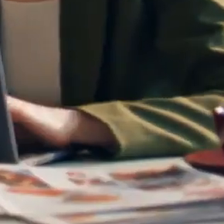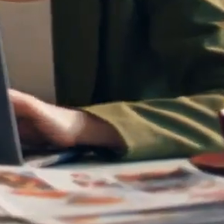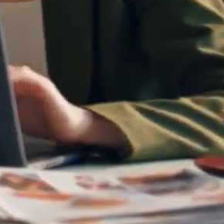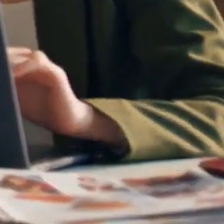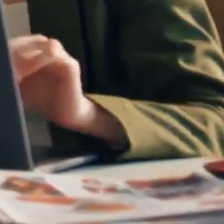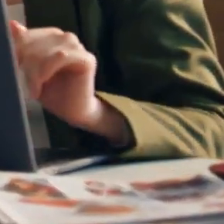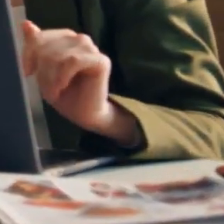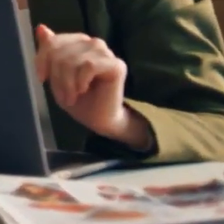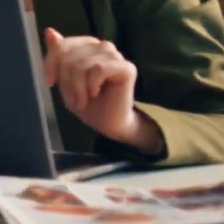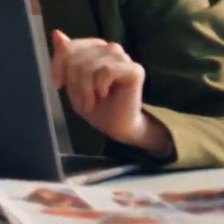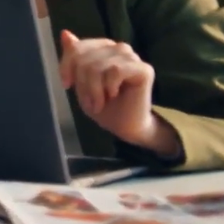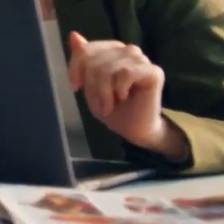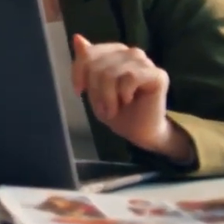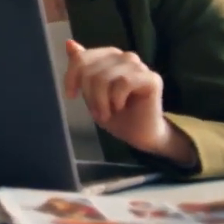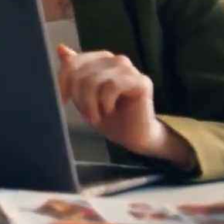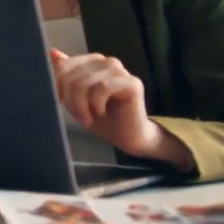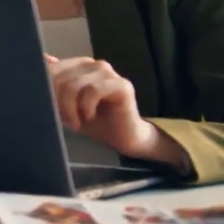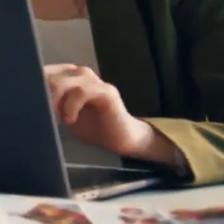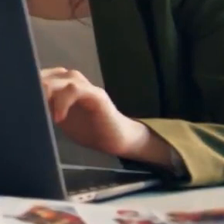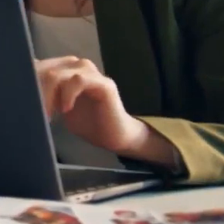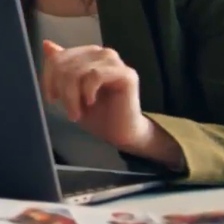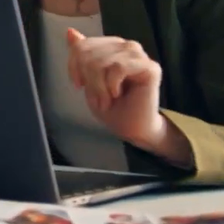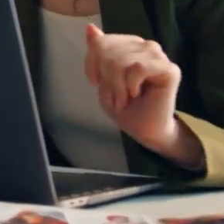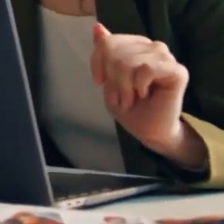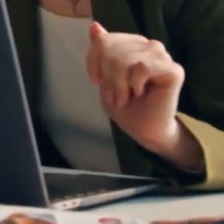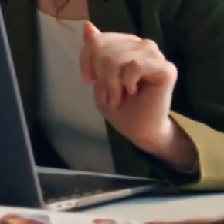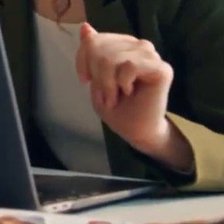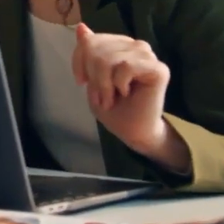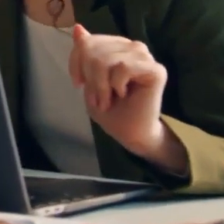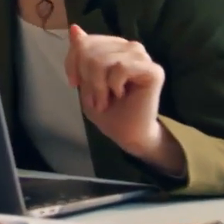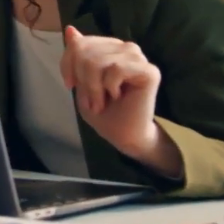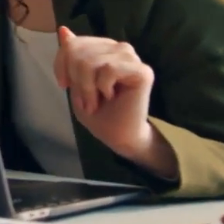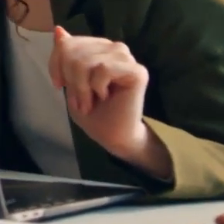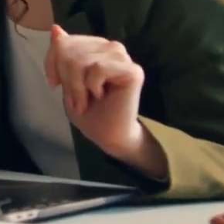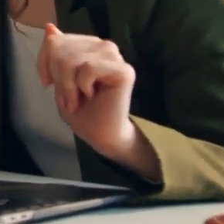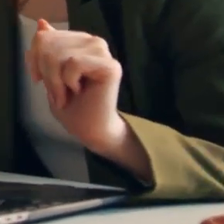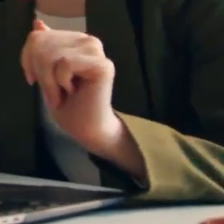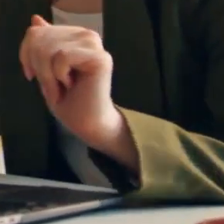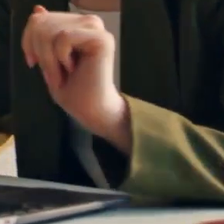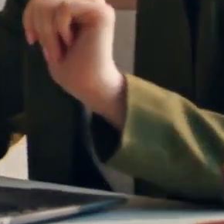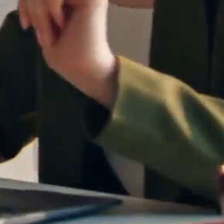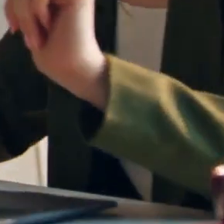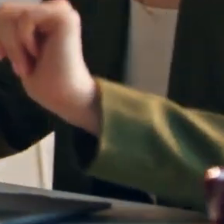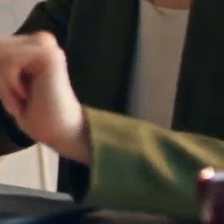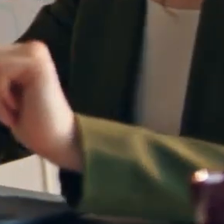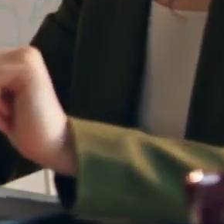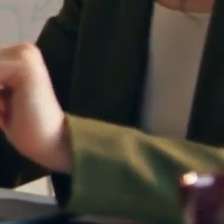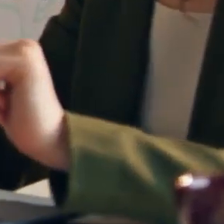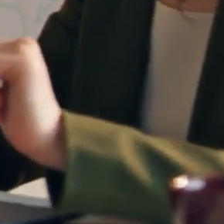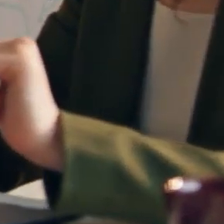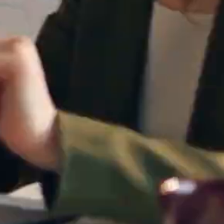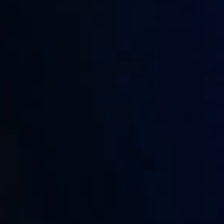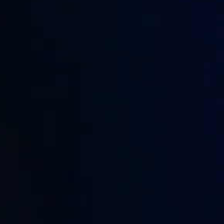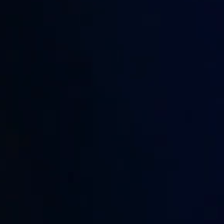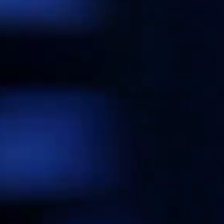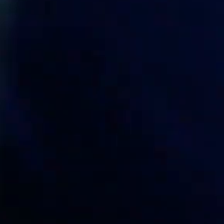se identifiquen con ellos. A quienes participen del estudio se les invitará a realizar una resonancia magnética funcional. Esta